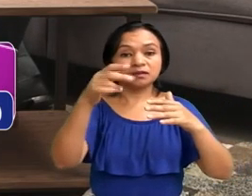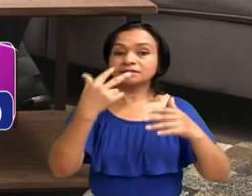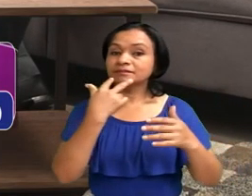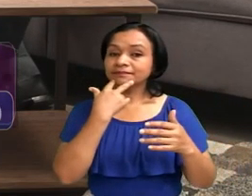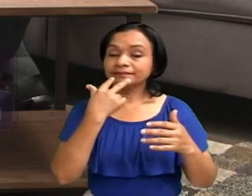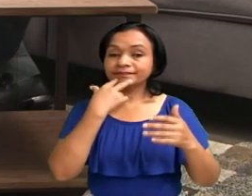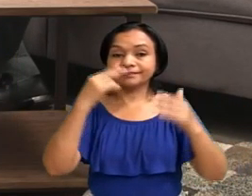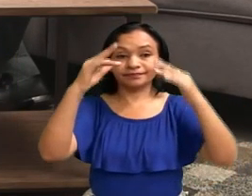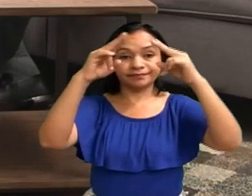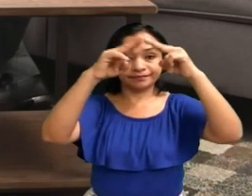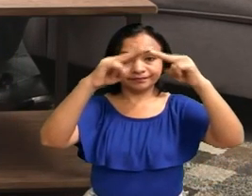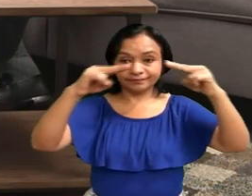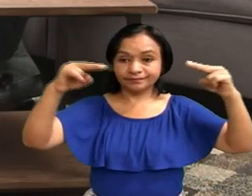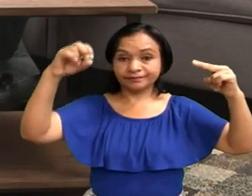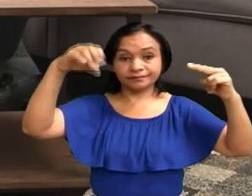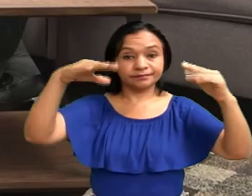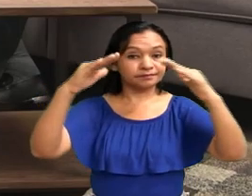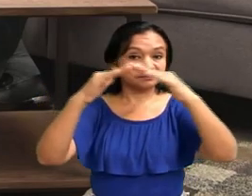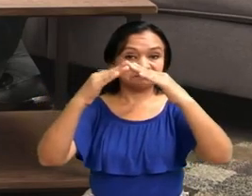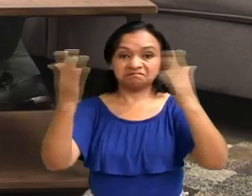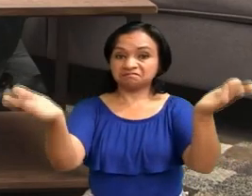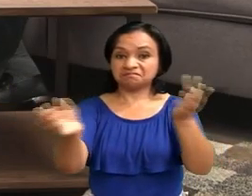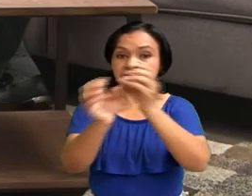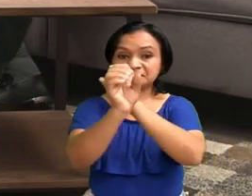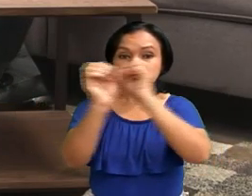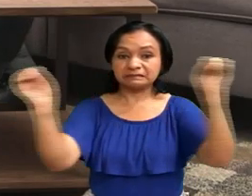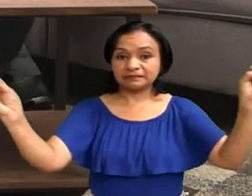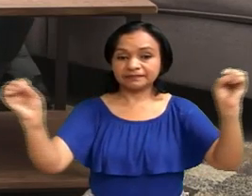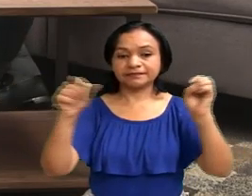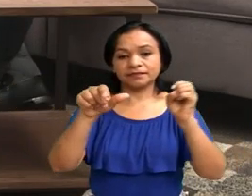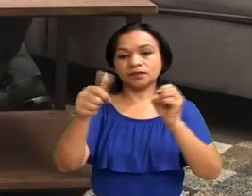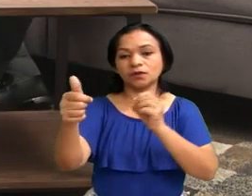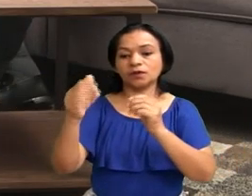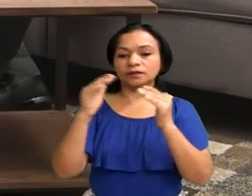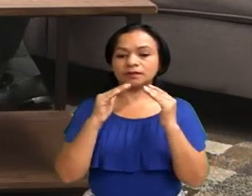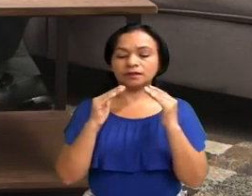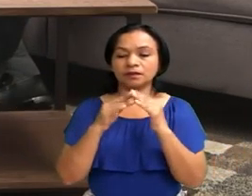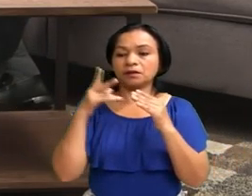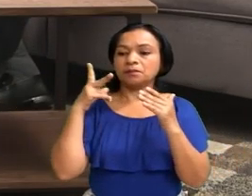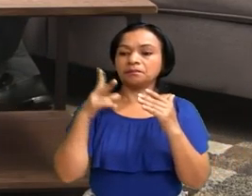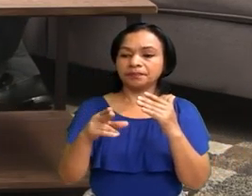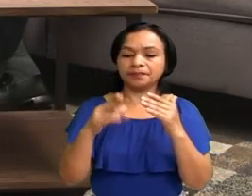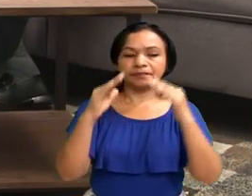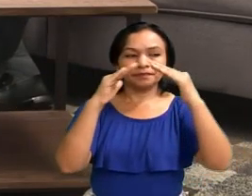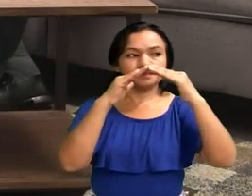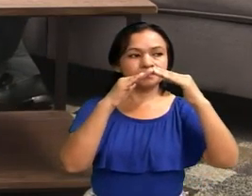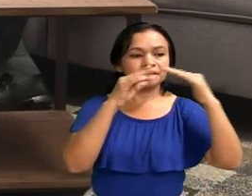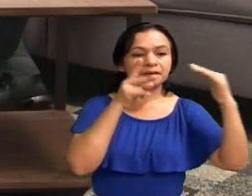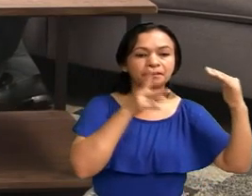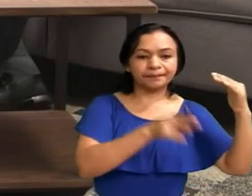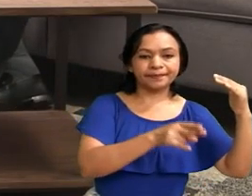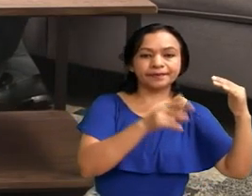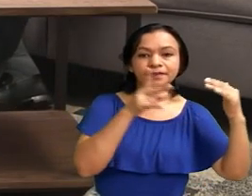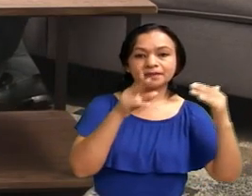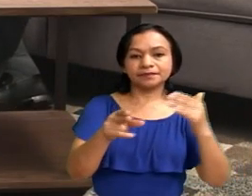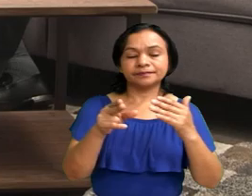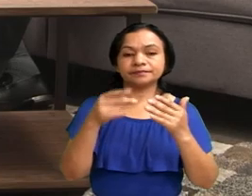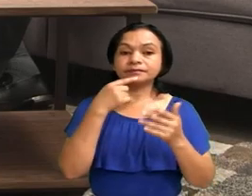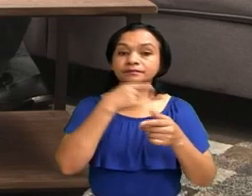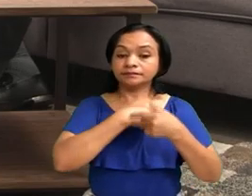el 50% que tenía estaba racionada, pues la situación era crítica a tal grado que por eso es que nuestro presidente nos